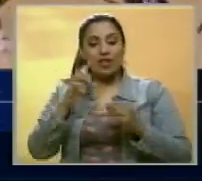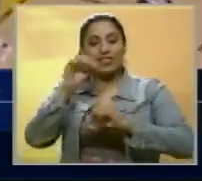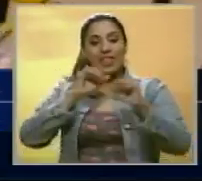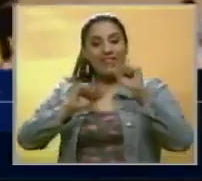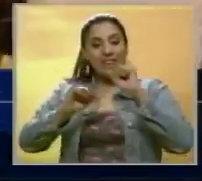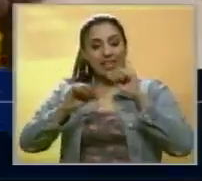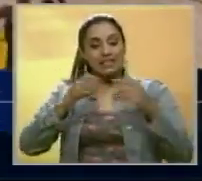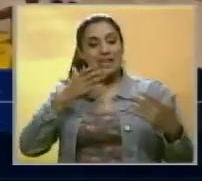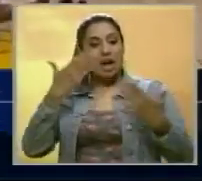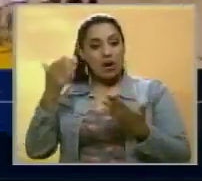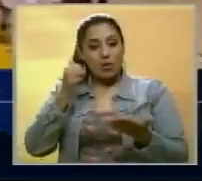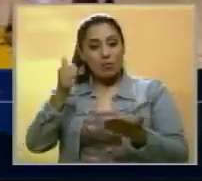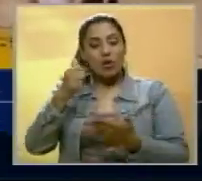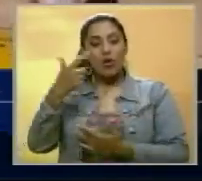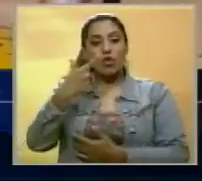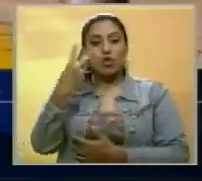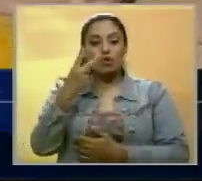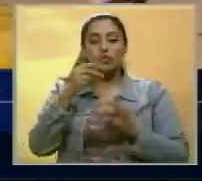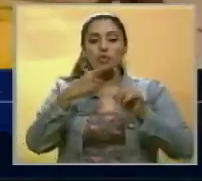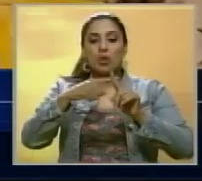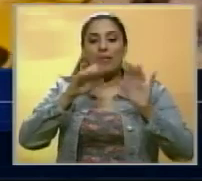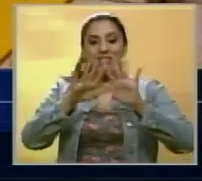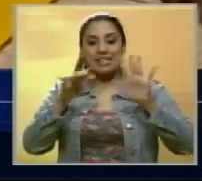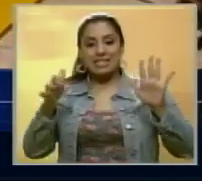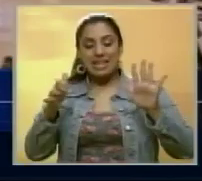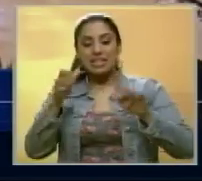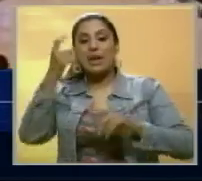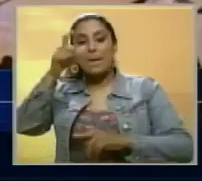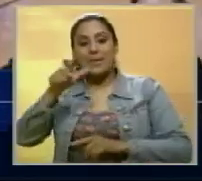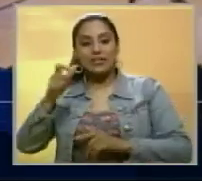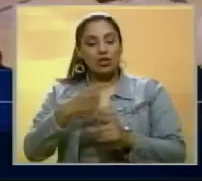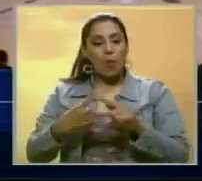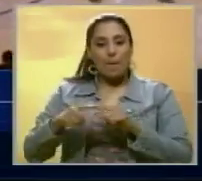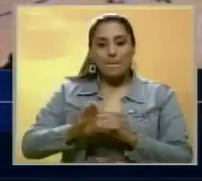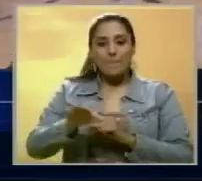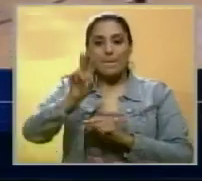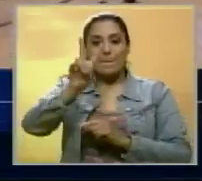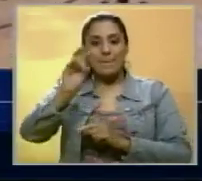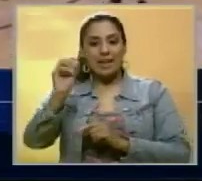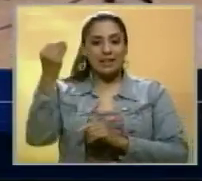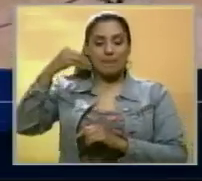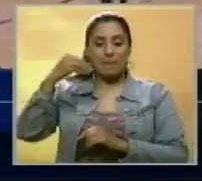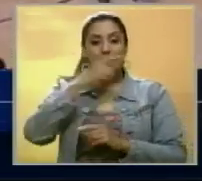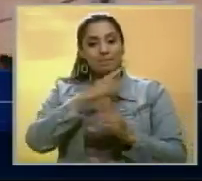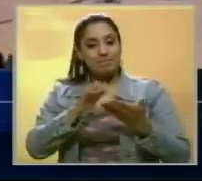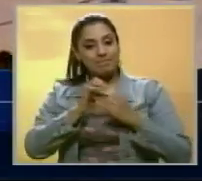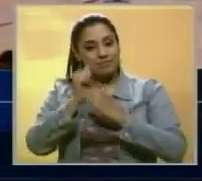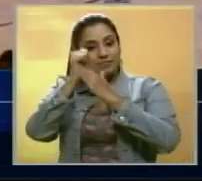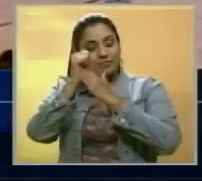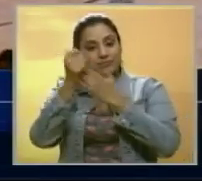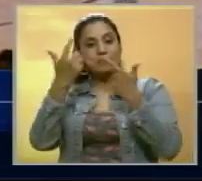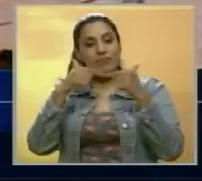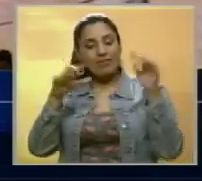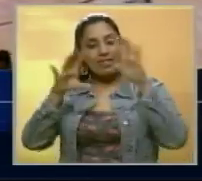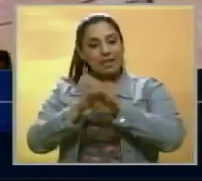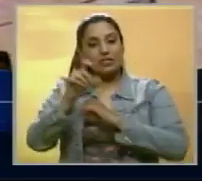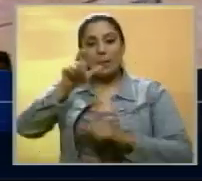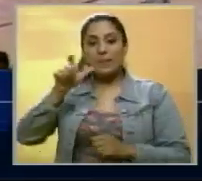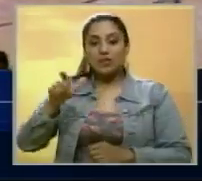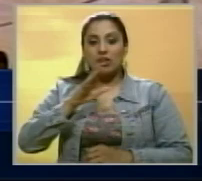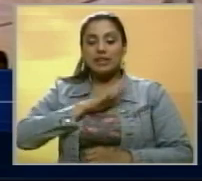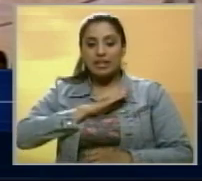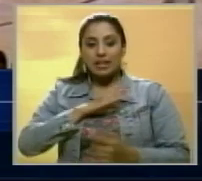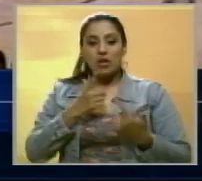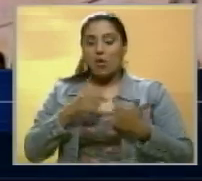el título. Draymond Green sumó 16 unidades y Shaun Livingston anotó 20 puntos más para liderar el ataque en una noche en la que Stephen Curry y